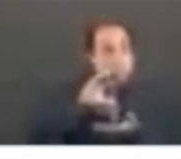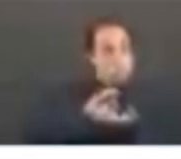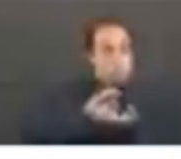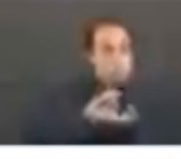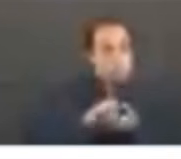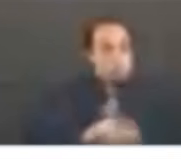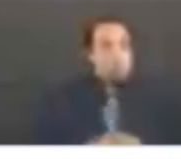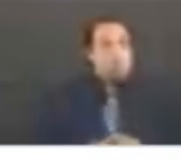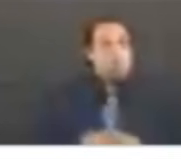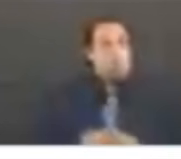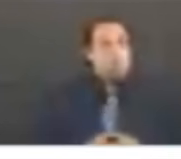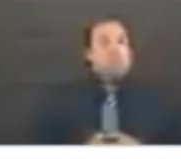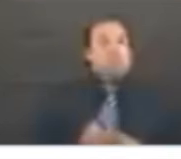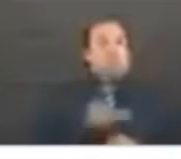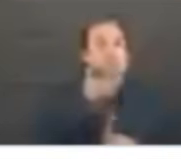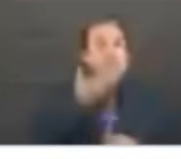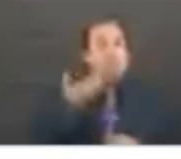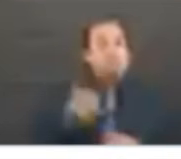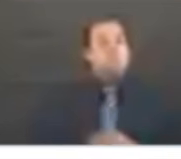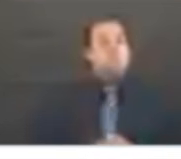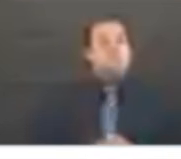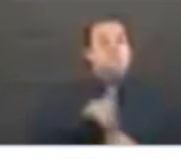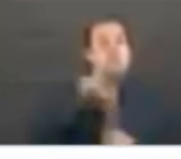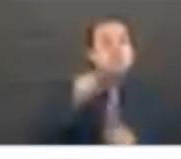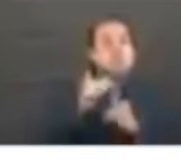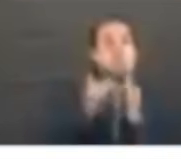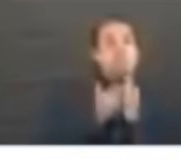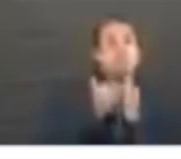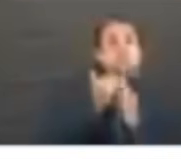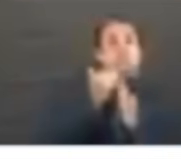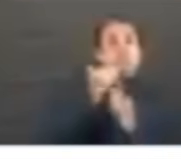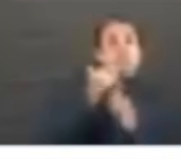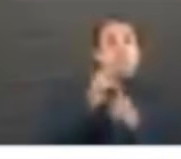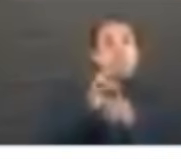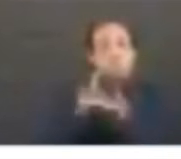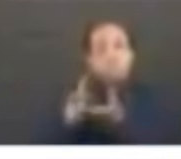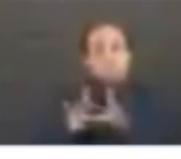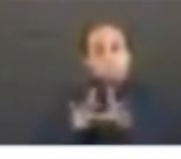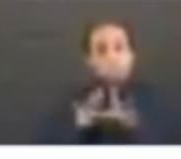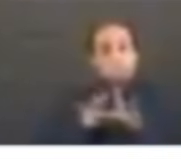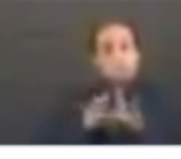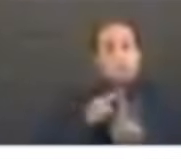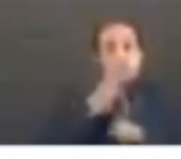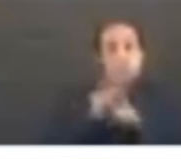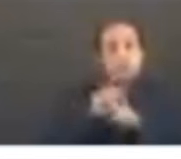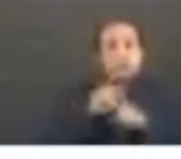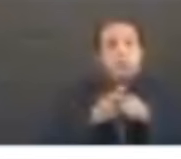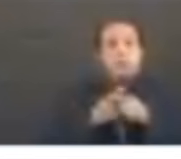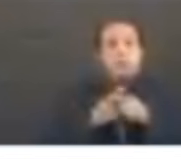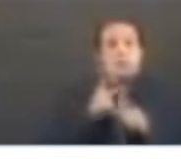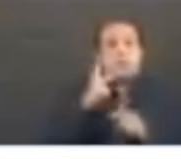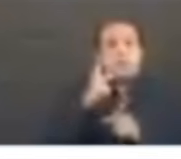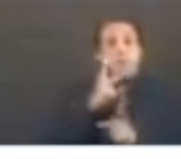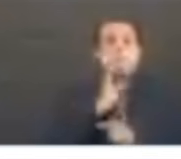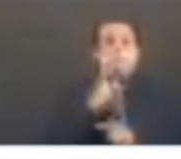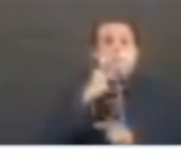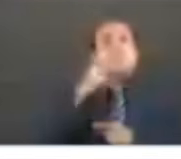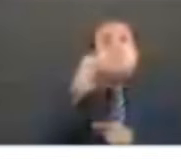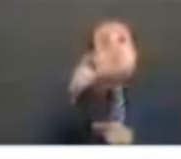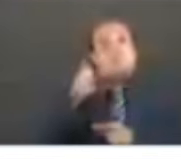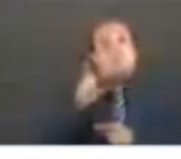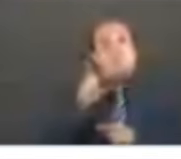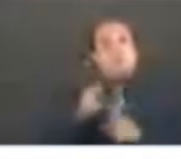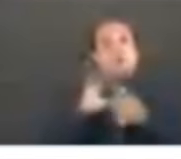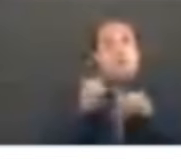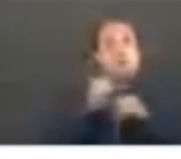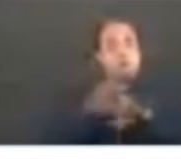colonias populares, y después pues ya se irá incrementando esta distribución. Le tocará a Pemex dar toda la información y nosotros, como